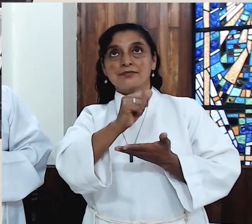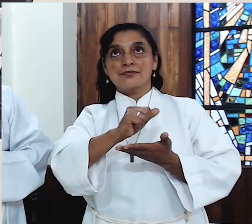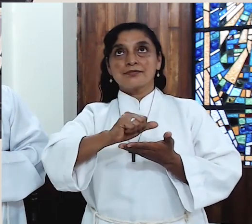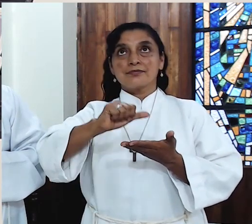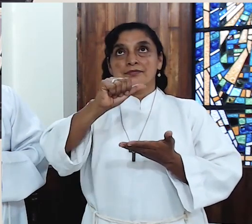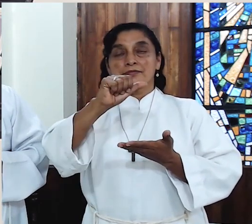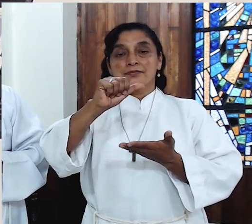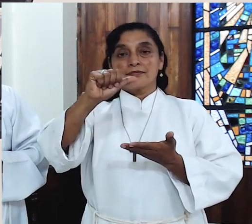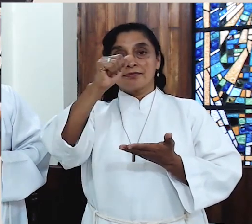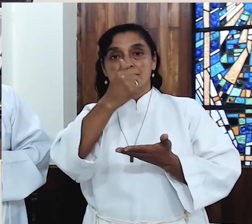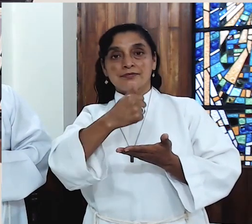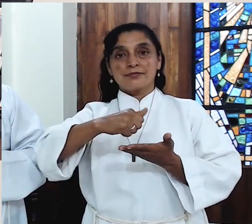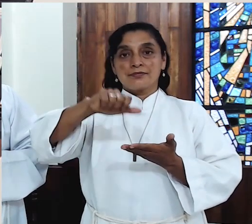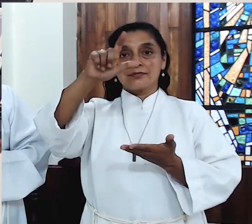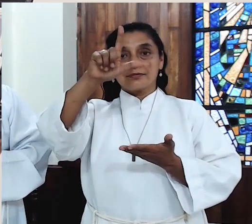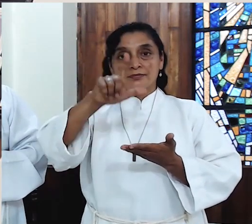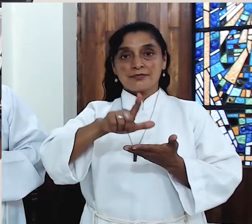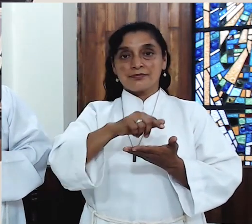Aleluya,